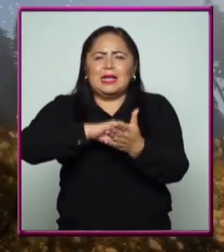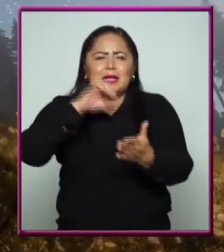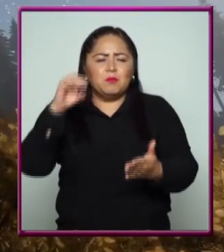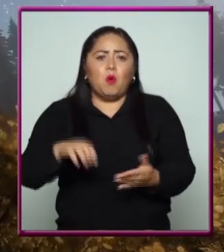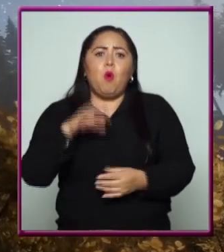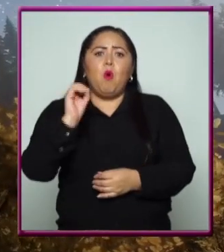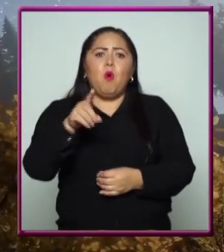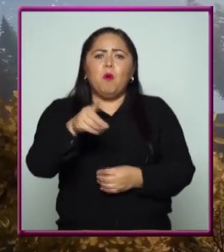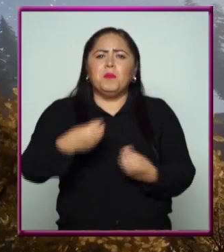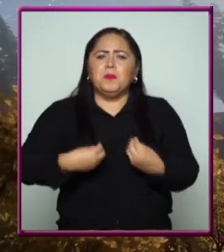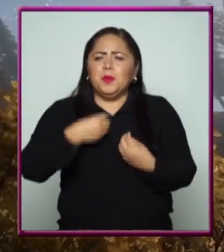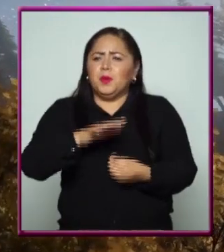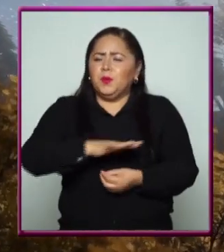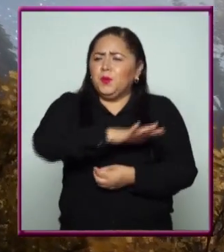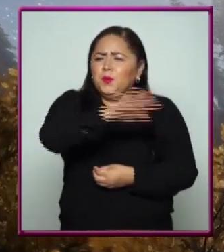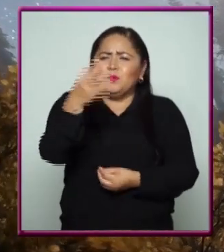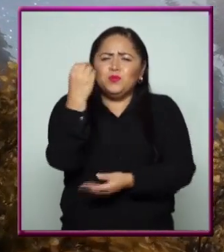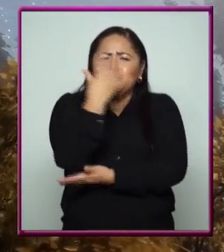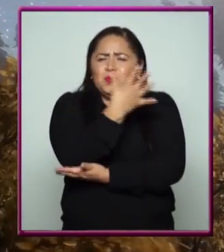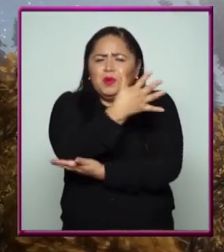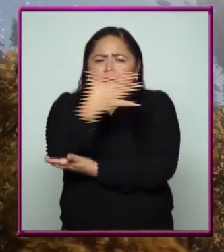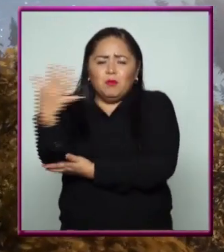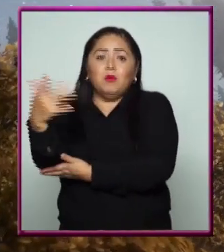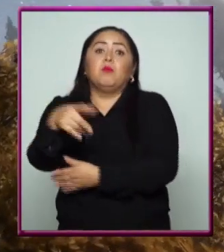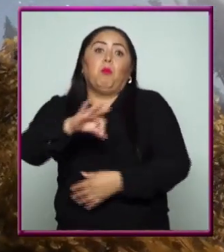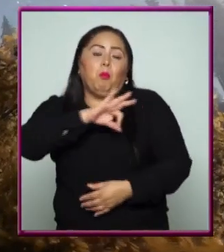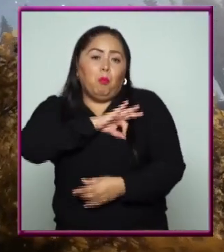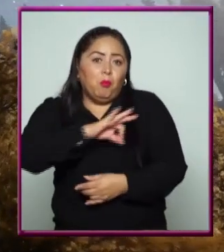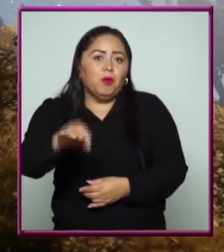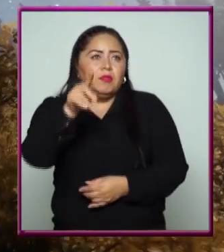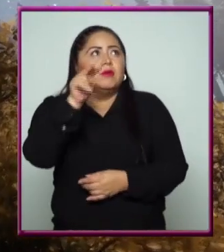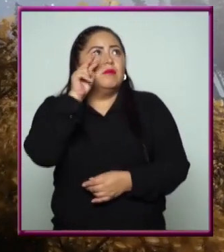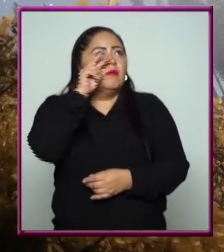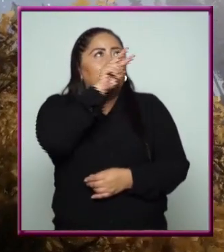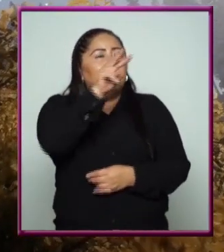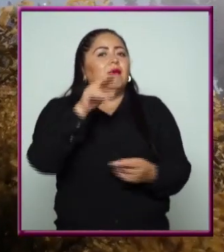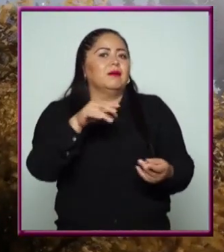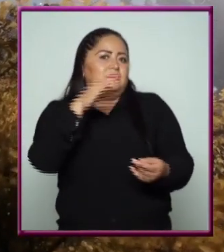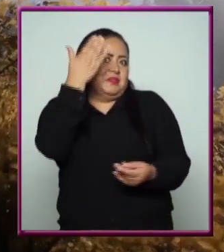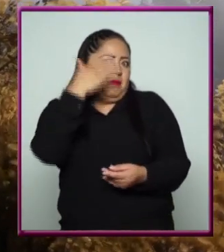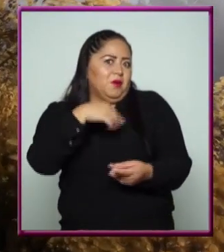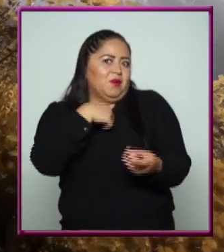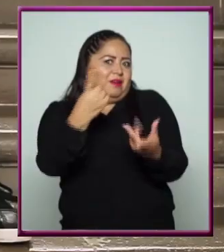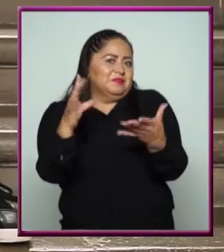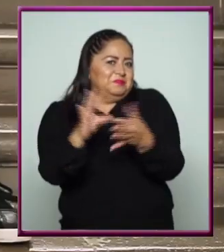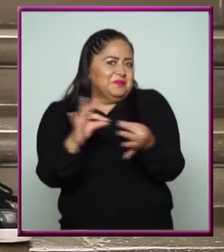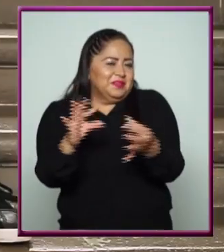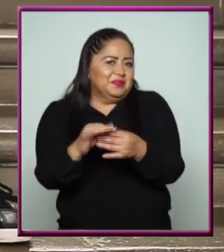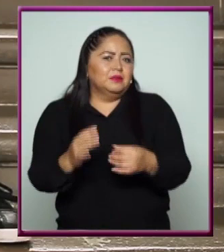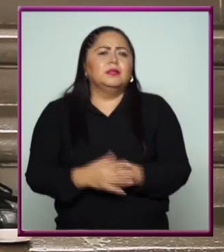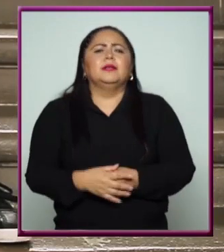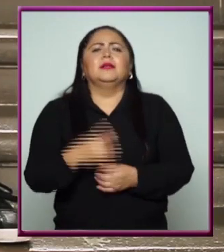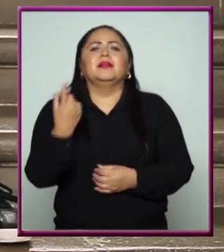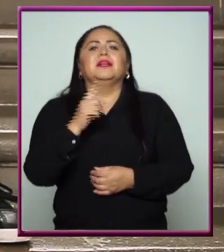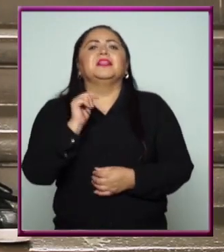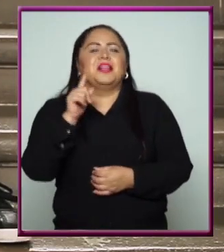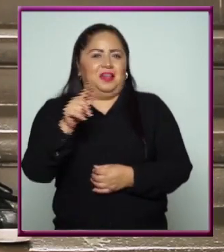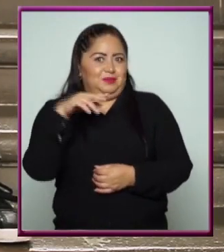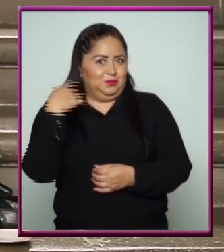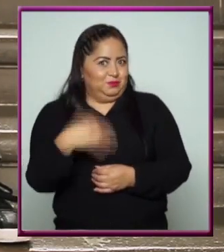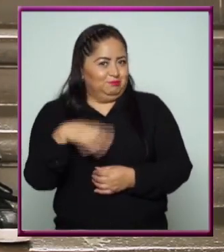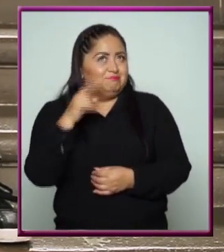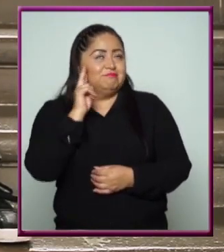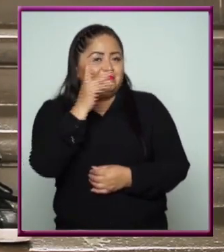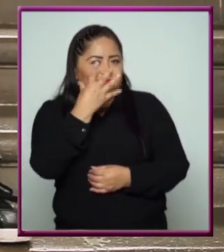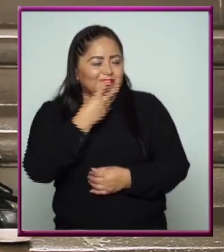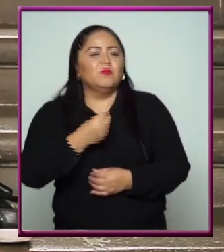o si vives en una comunidad muy alejada, es posible que sepas de lo que hablamos. ¿Qué tal? Espectacular,